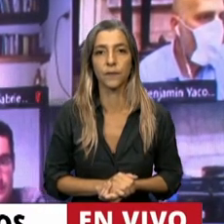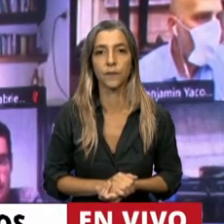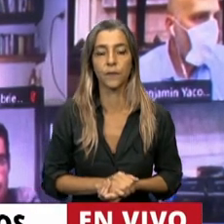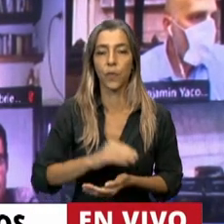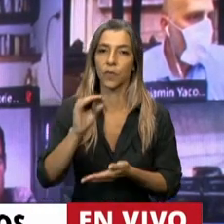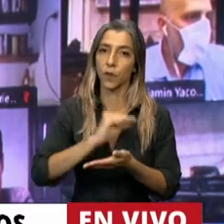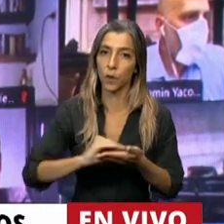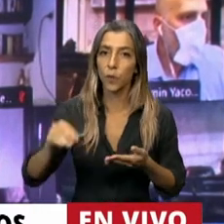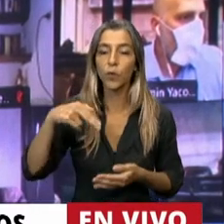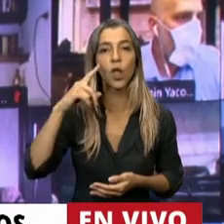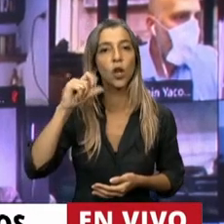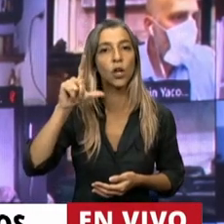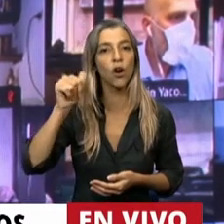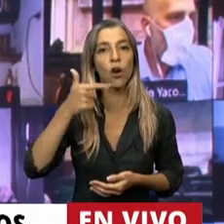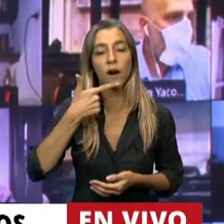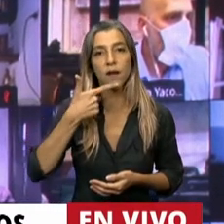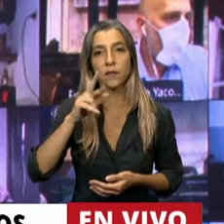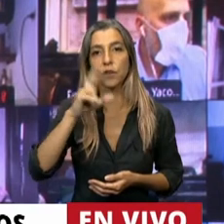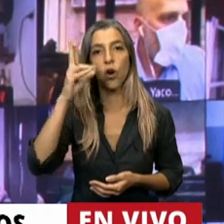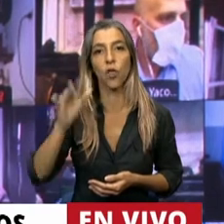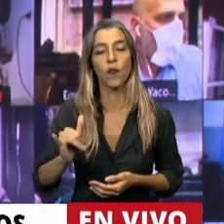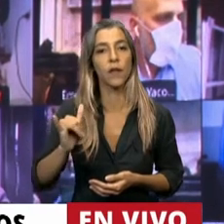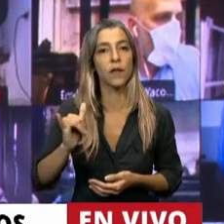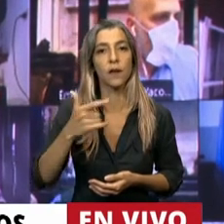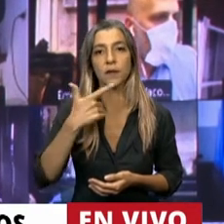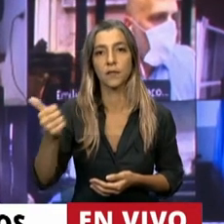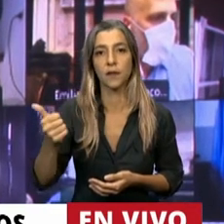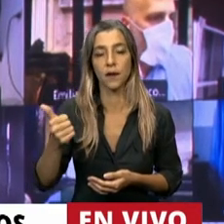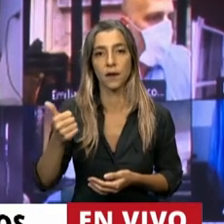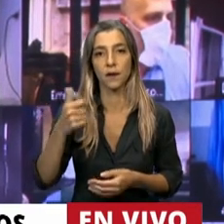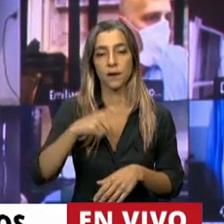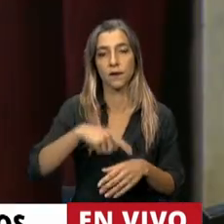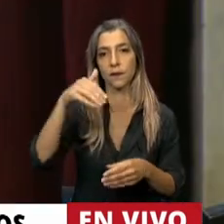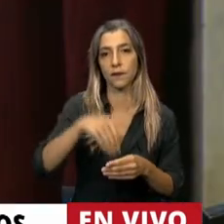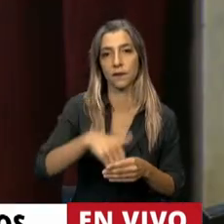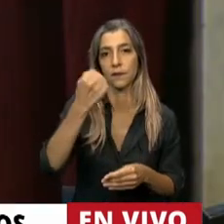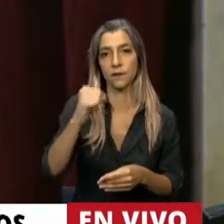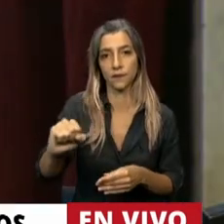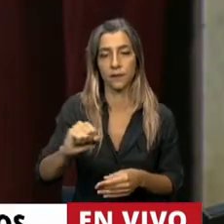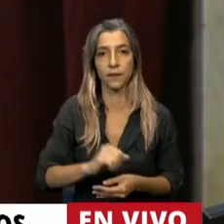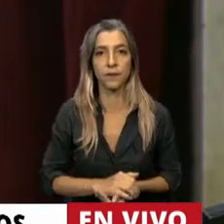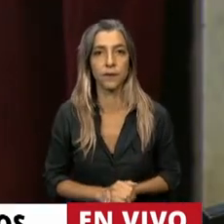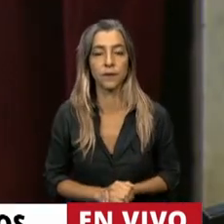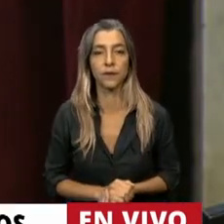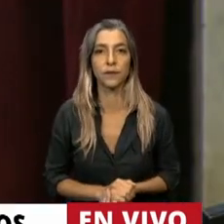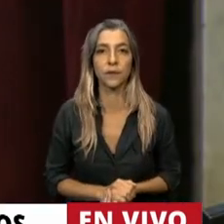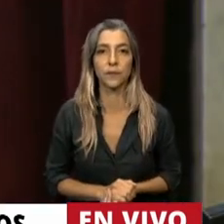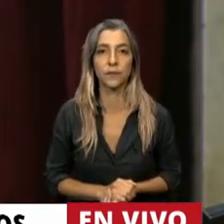diputado nicolás rodríguez a ausente a la hora de votar